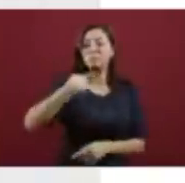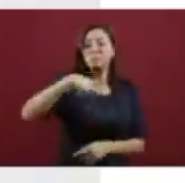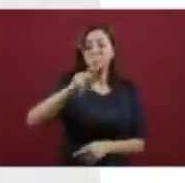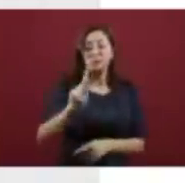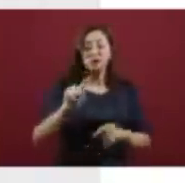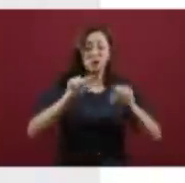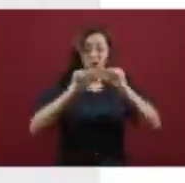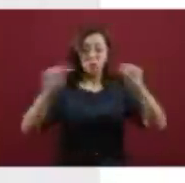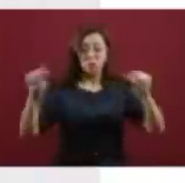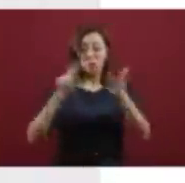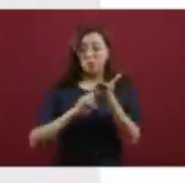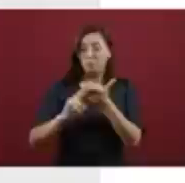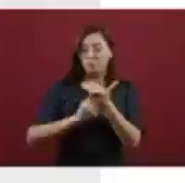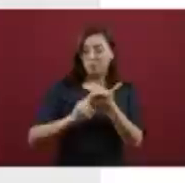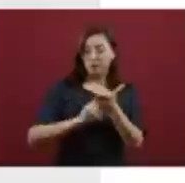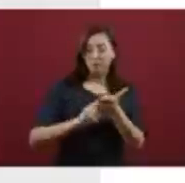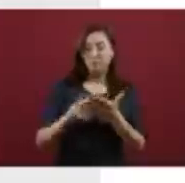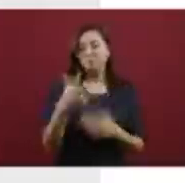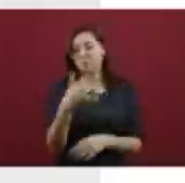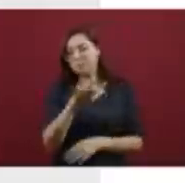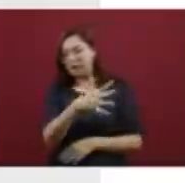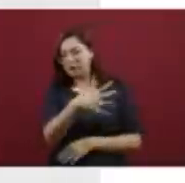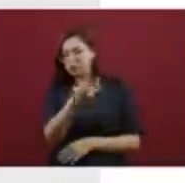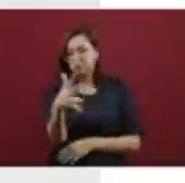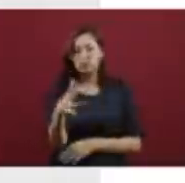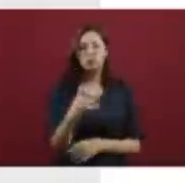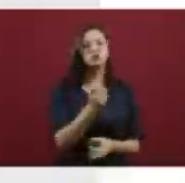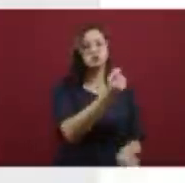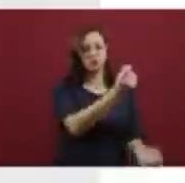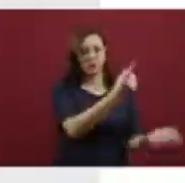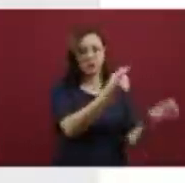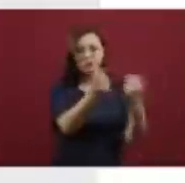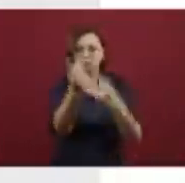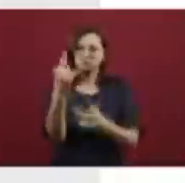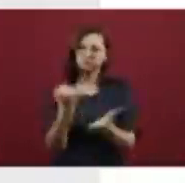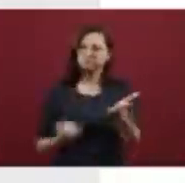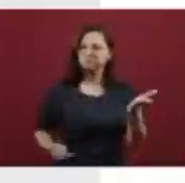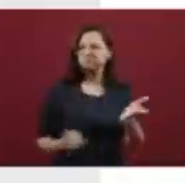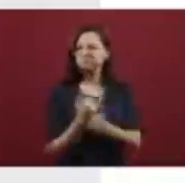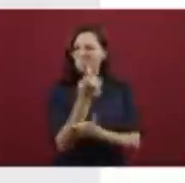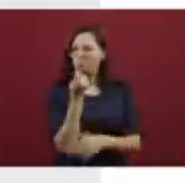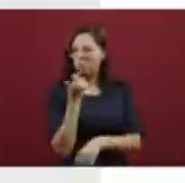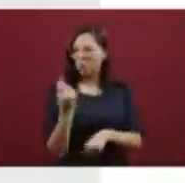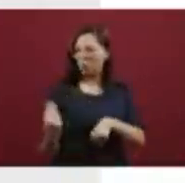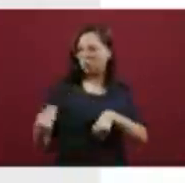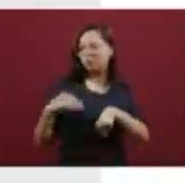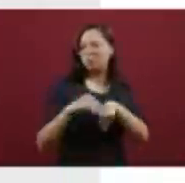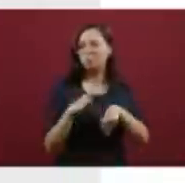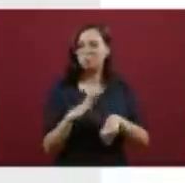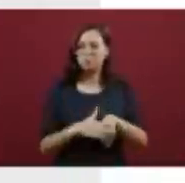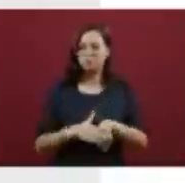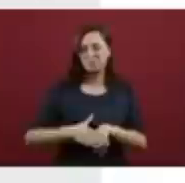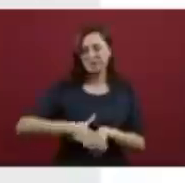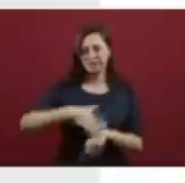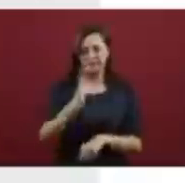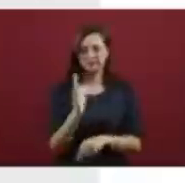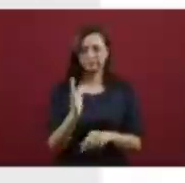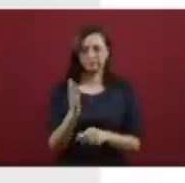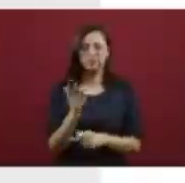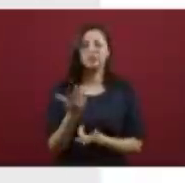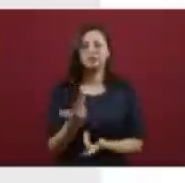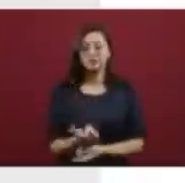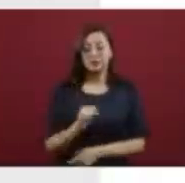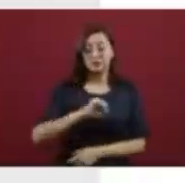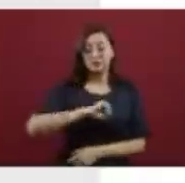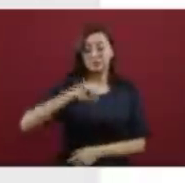es el promedio de los precios que se dan al público, están por encima de la línea de